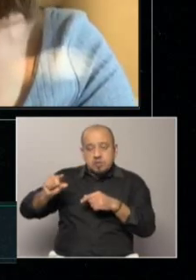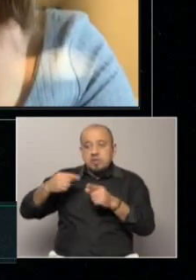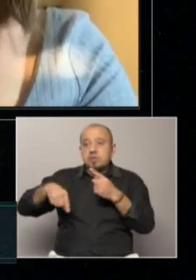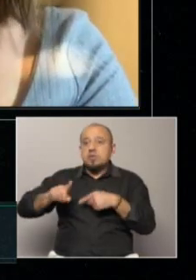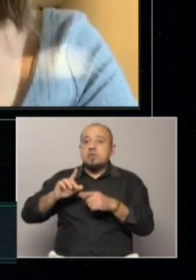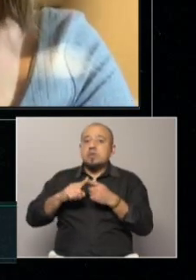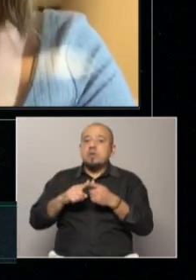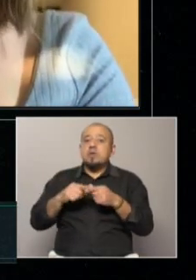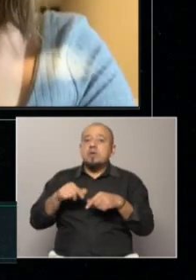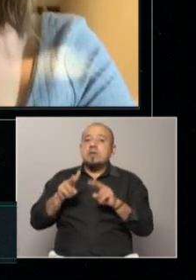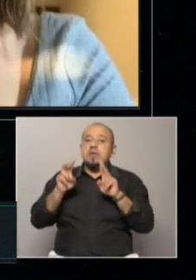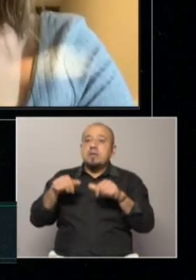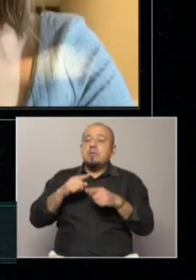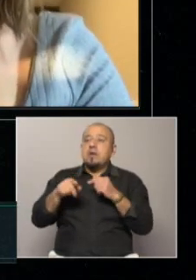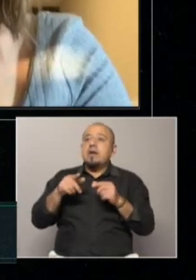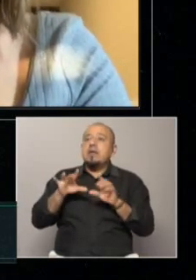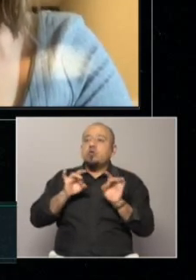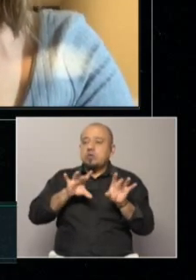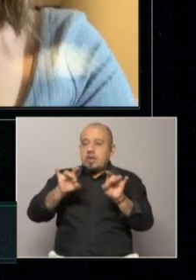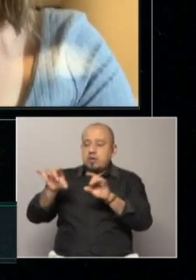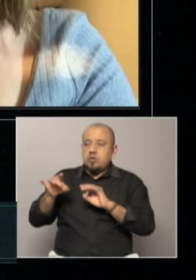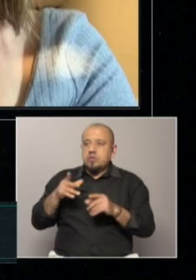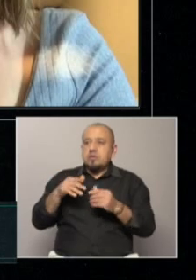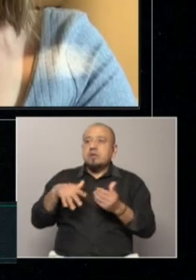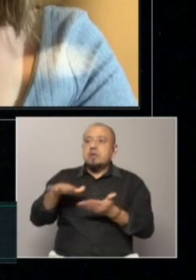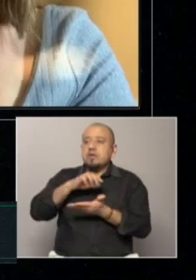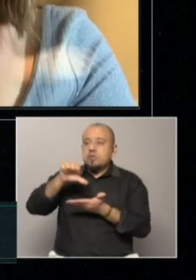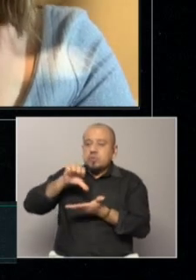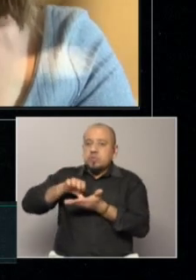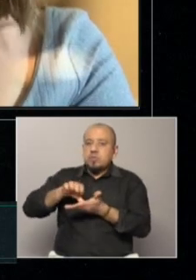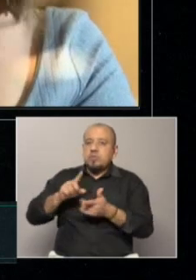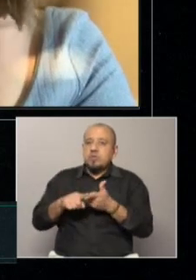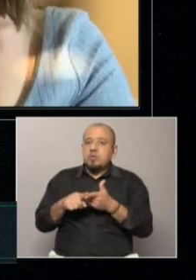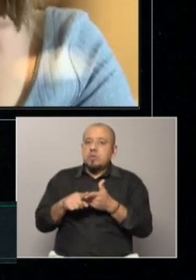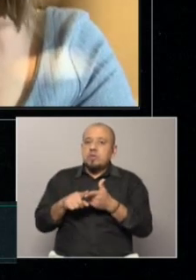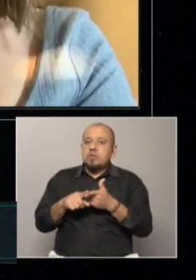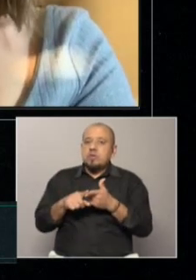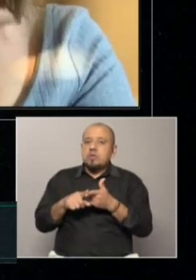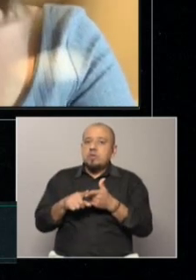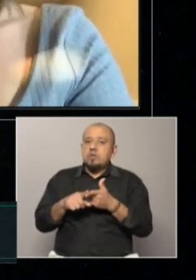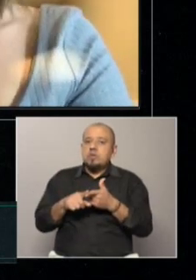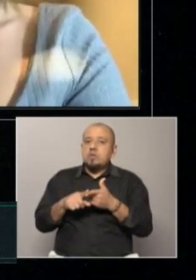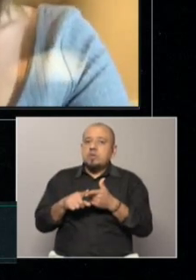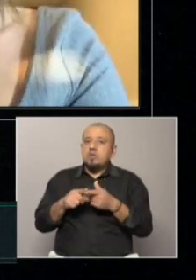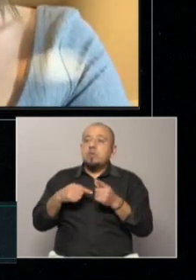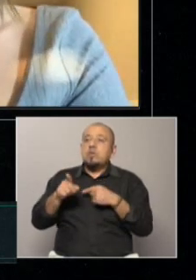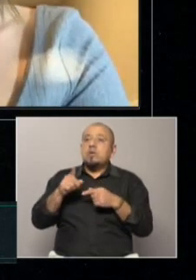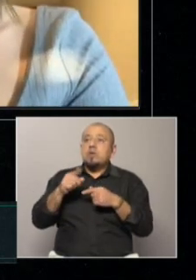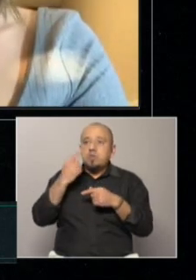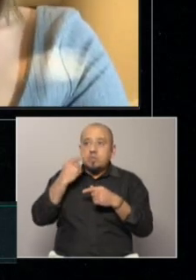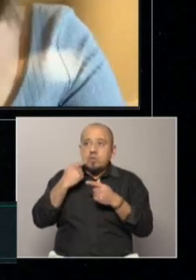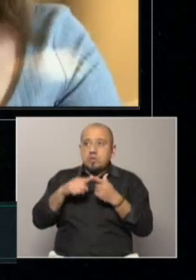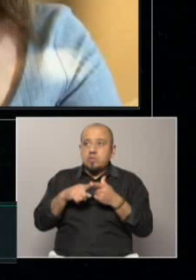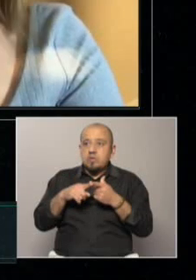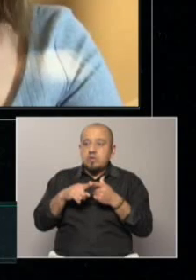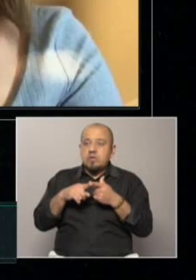es un descenso en la cantidad de contagios en la ciudad y que paulatinamente se supone que va a ir cayendo, entonces